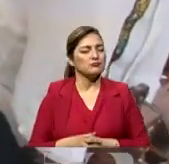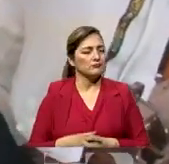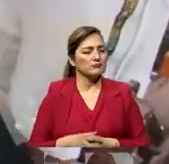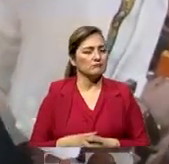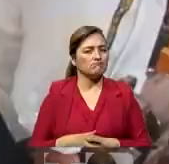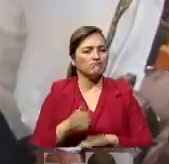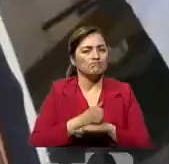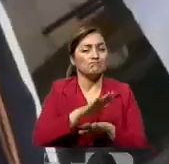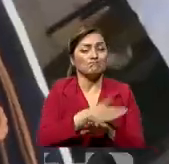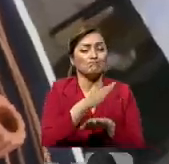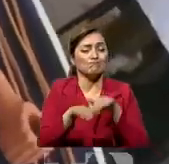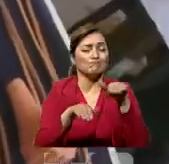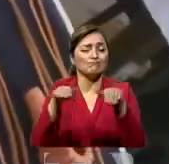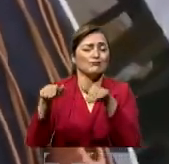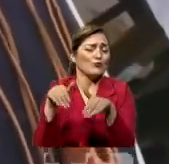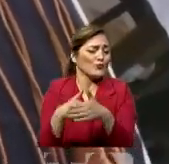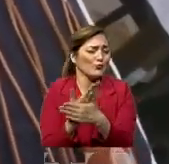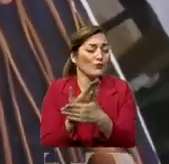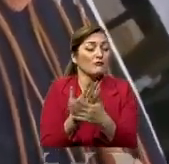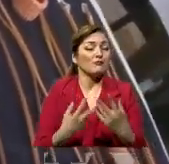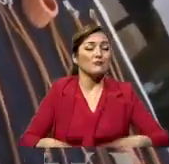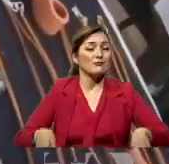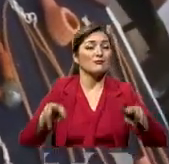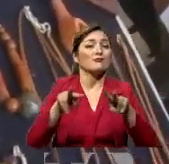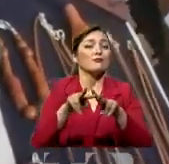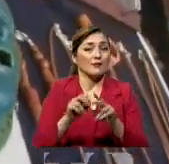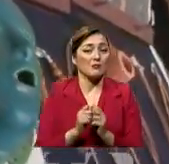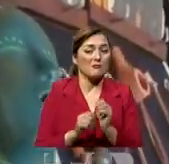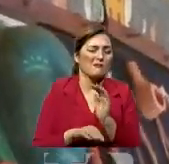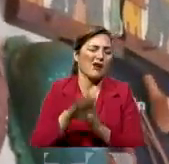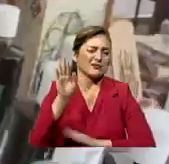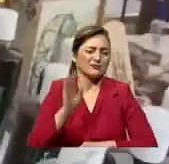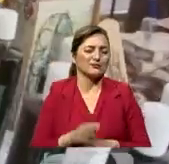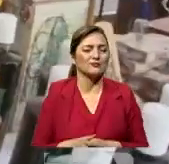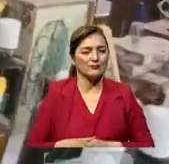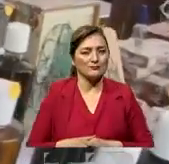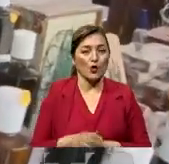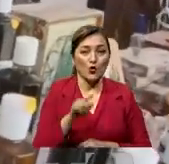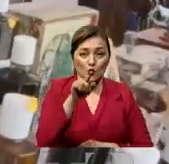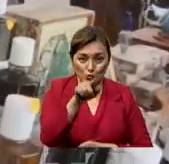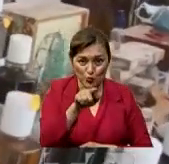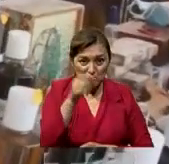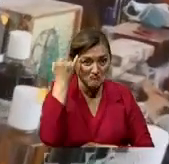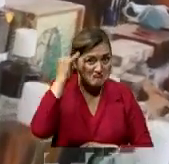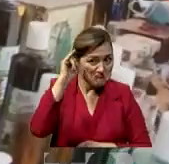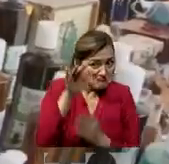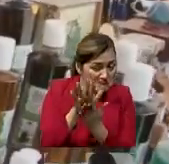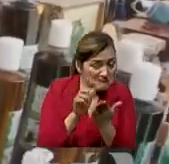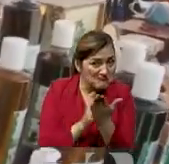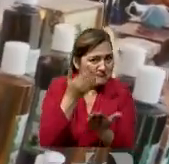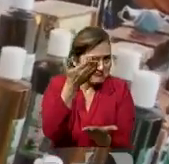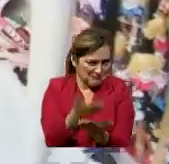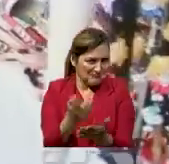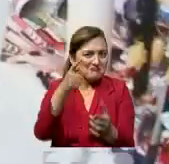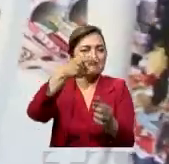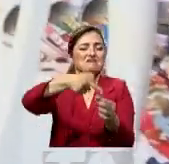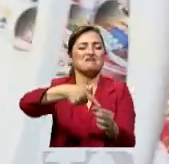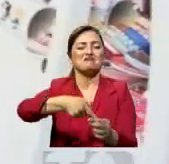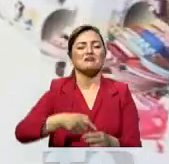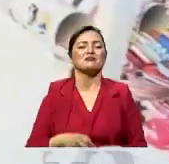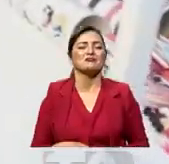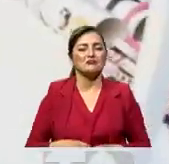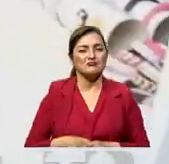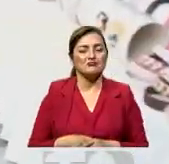nueva convocatoria se estima que estos montos sean superiores. Si tienes emprendimientos, postula ya. Helen